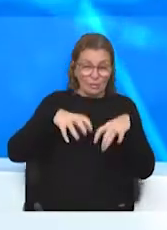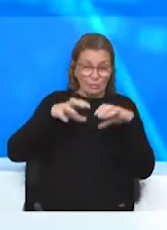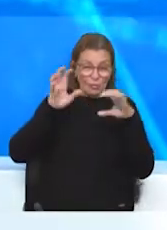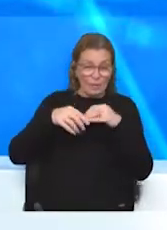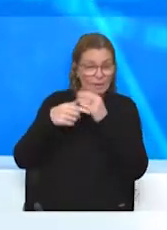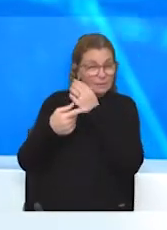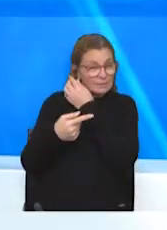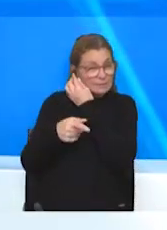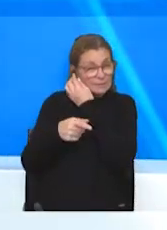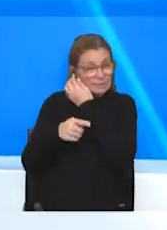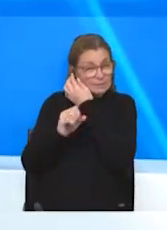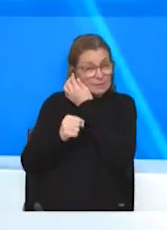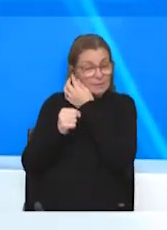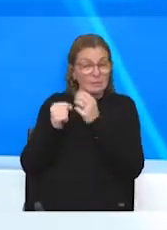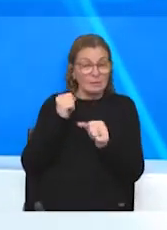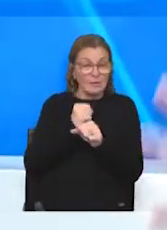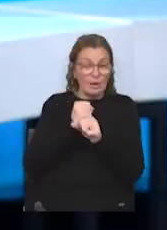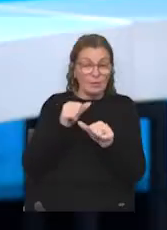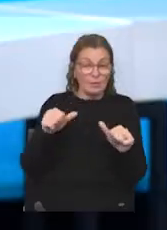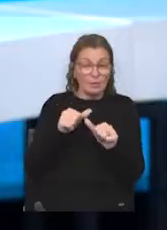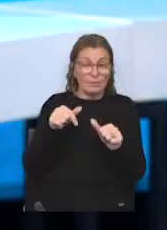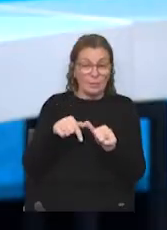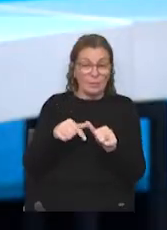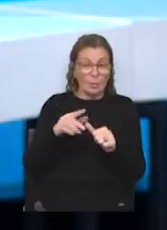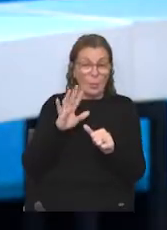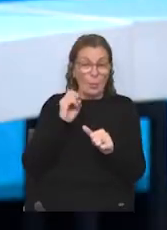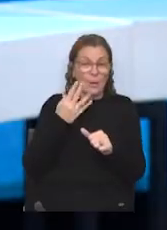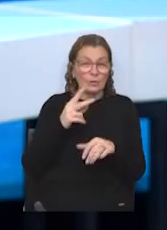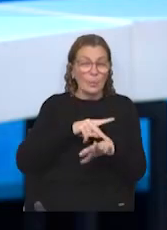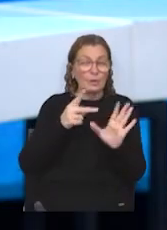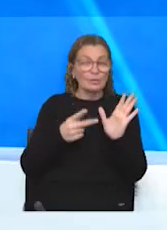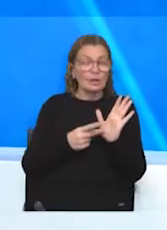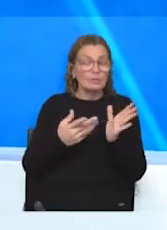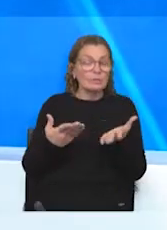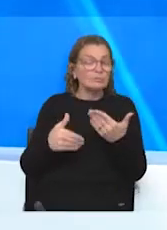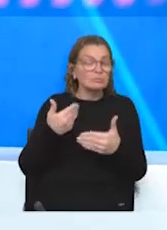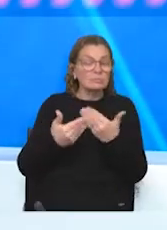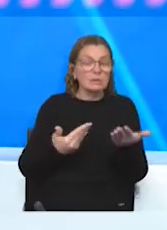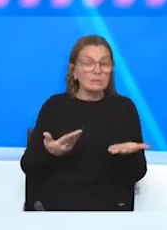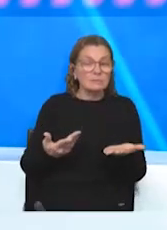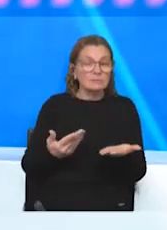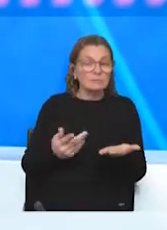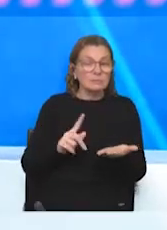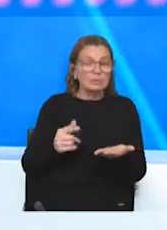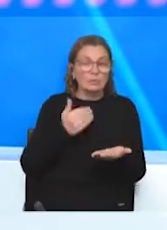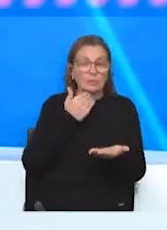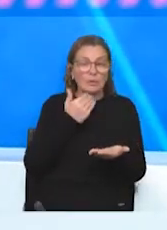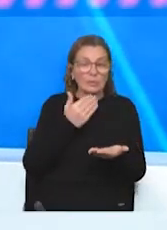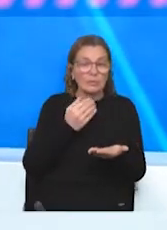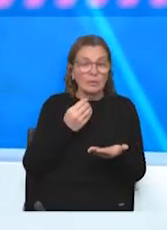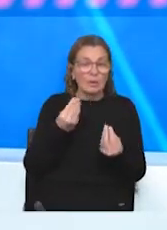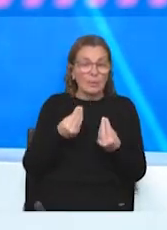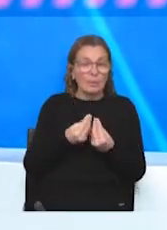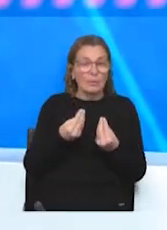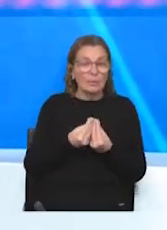esa es la tarea este que se realiza hoy tiene un relevamiento De cuántos proyectos están funcionando eh No no lo tenemos completo pero hay